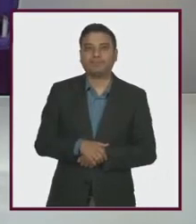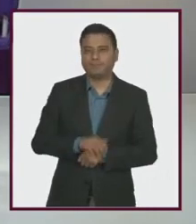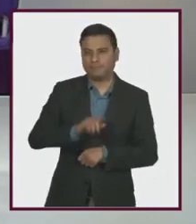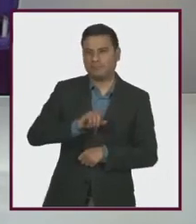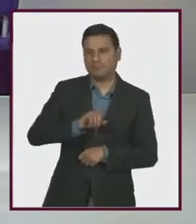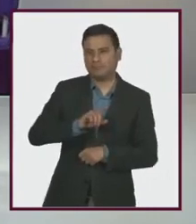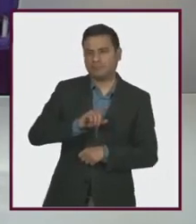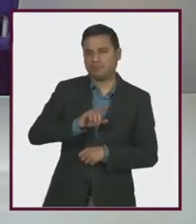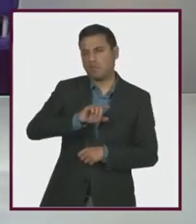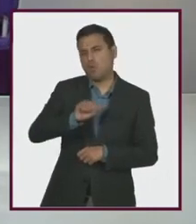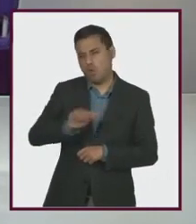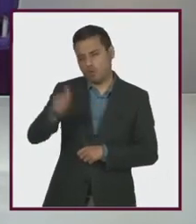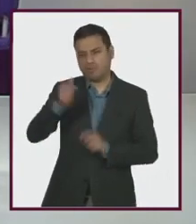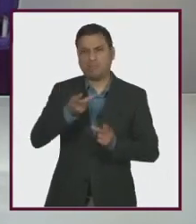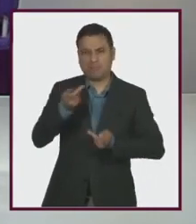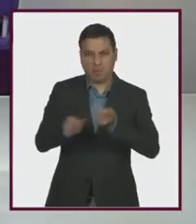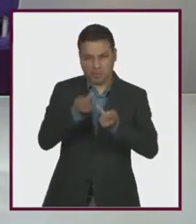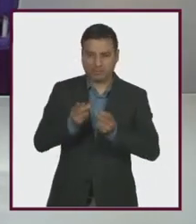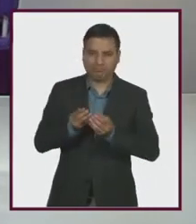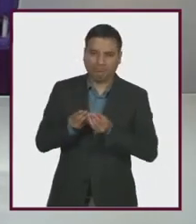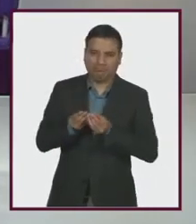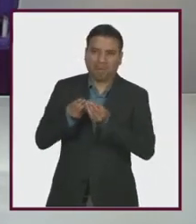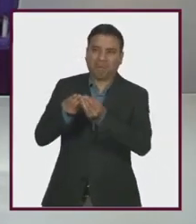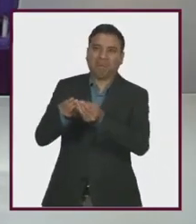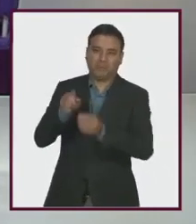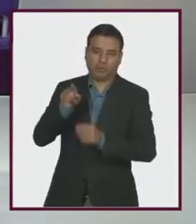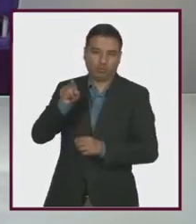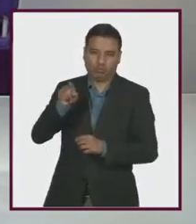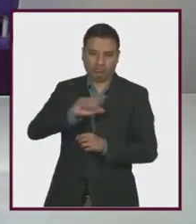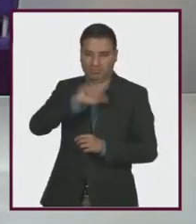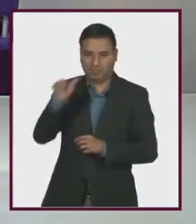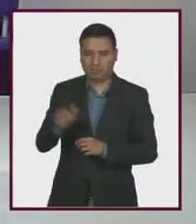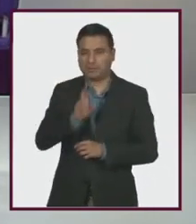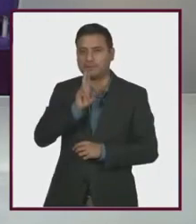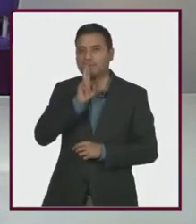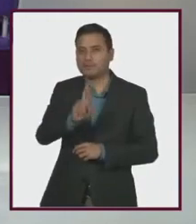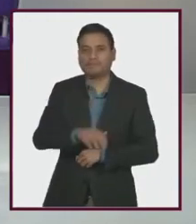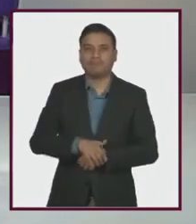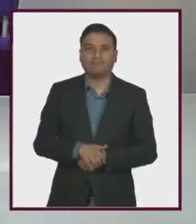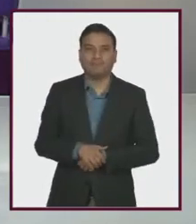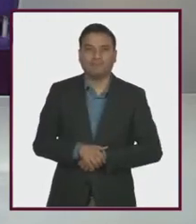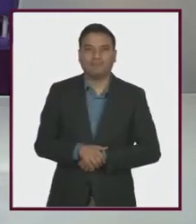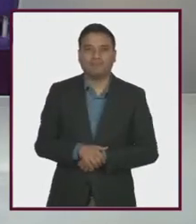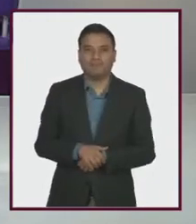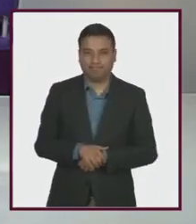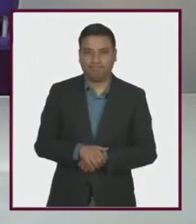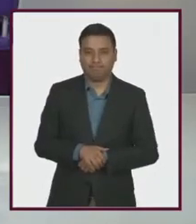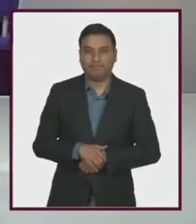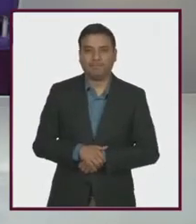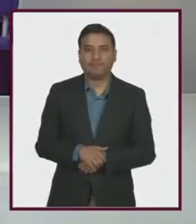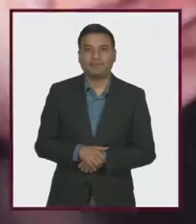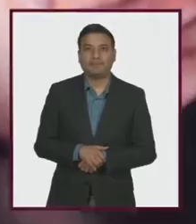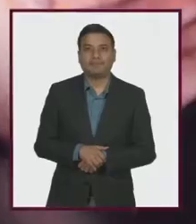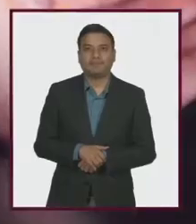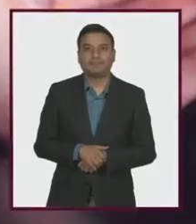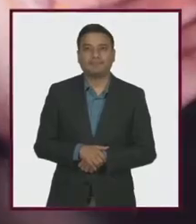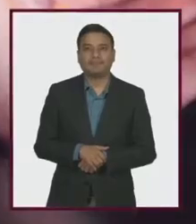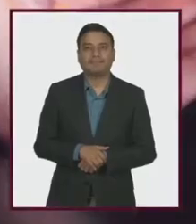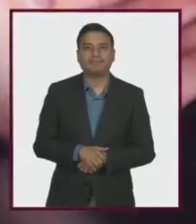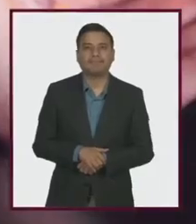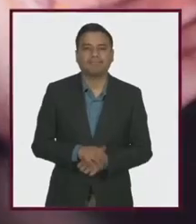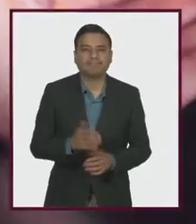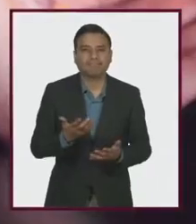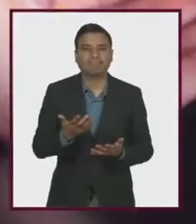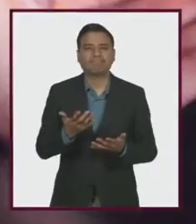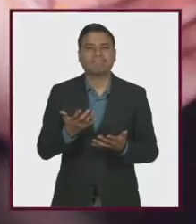hacer llegar. Claro que las sí. Las que podamos ingresar ahora mismo, adelante, y si no, la doctora las va a contestar en su momento. ¿Cómo te quitan la adicción a